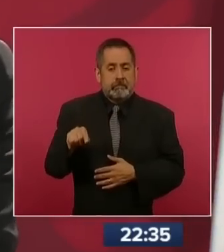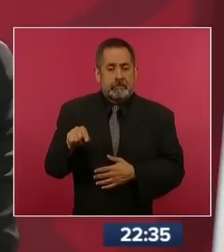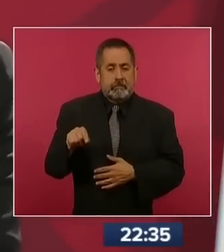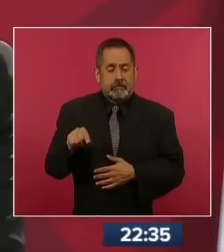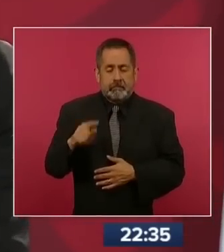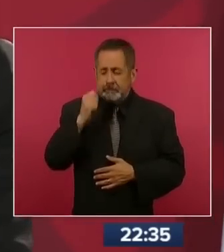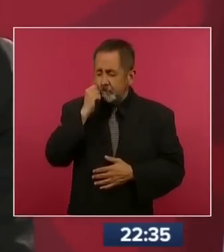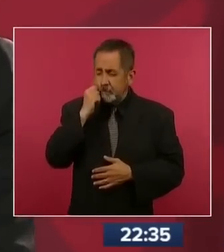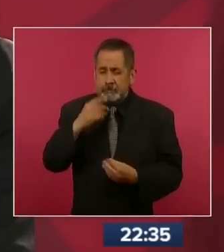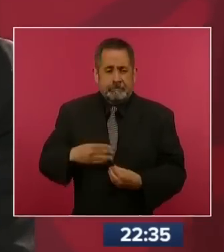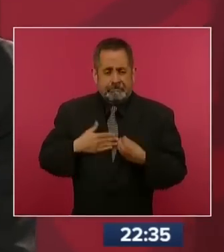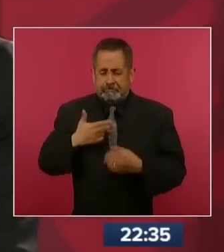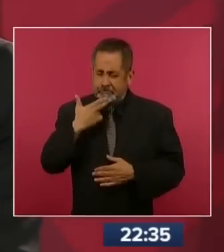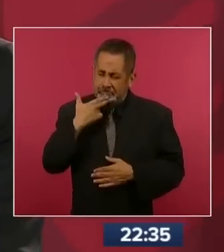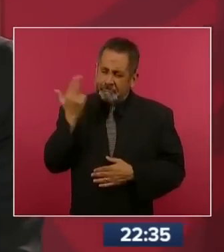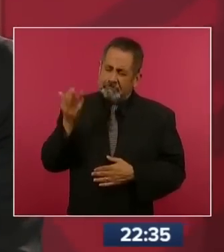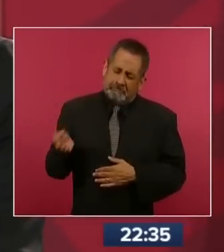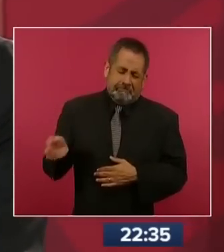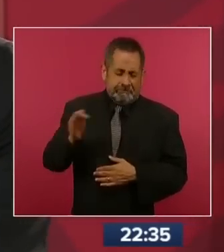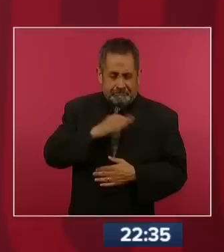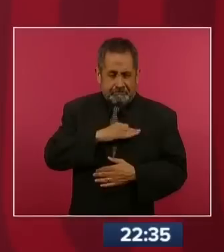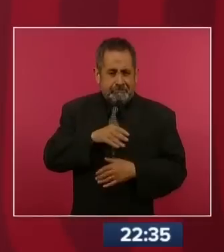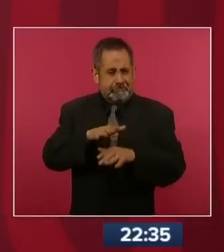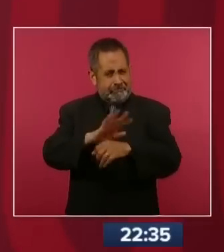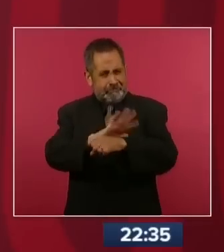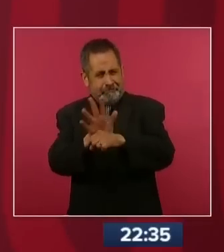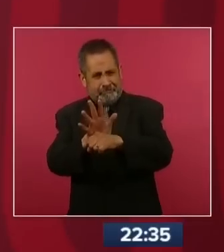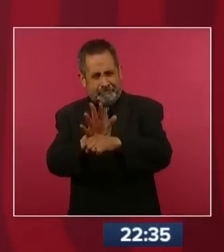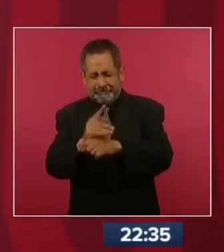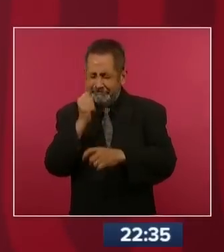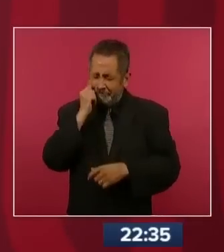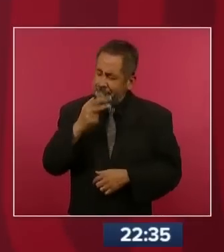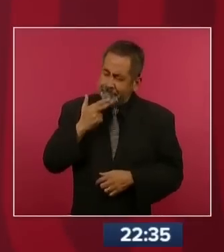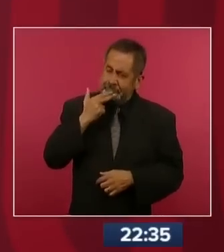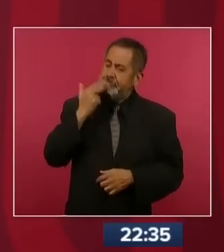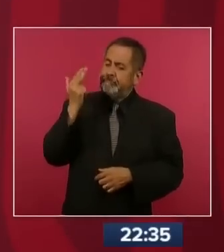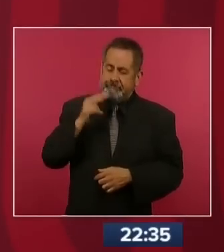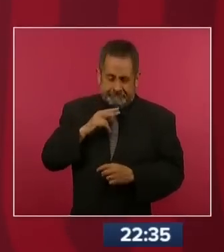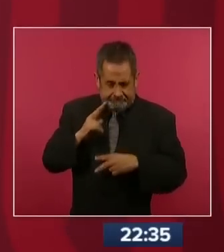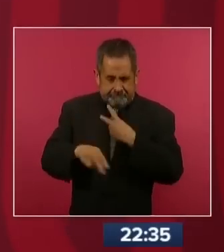arriesgó la vida en la pandemia.